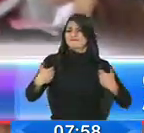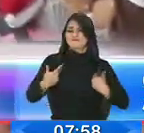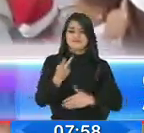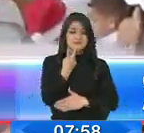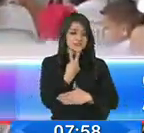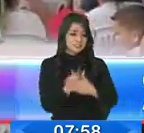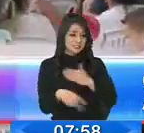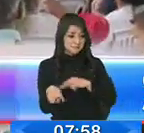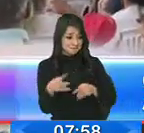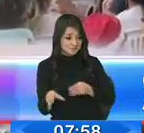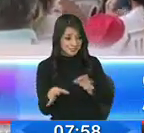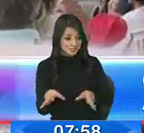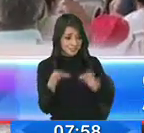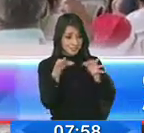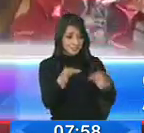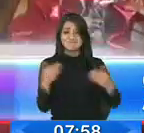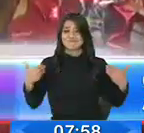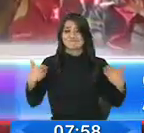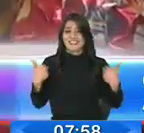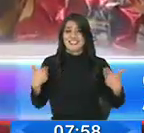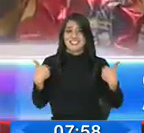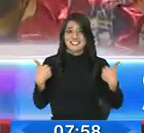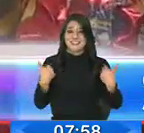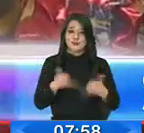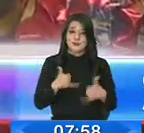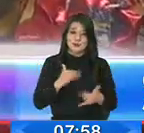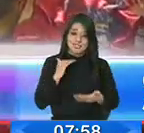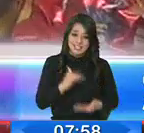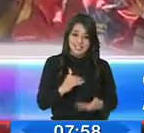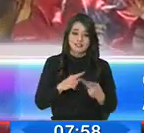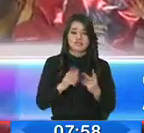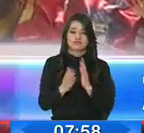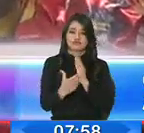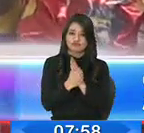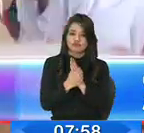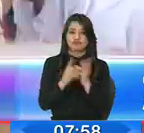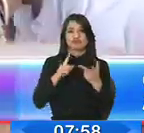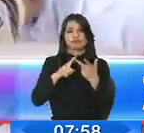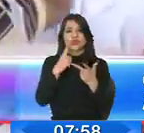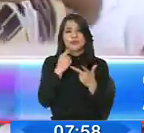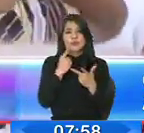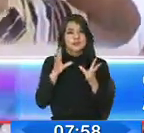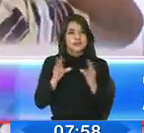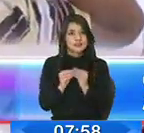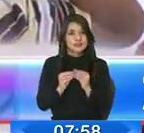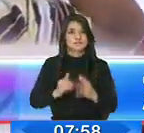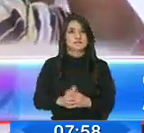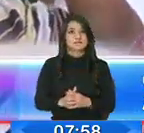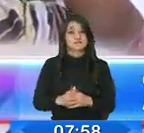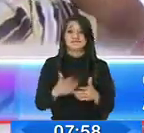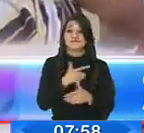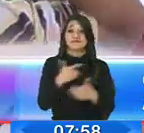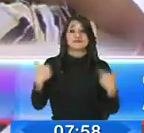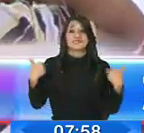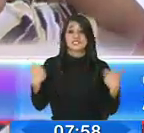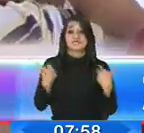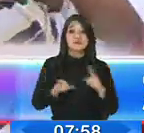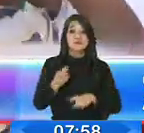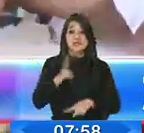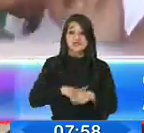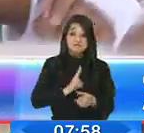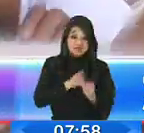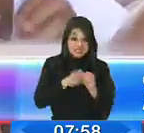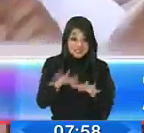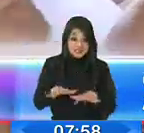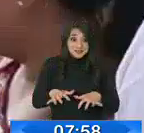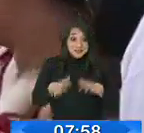que recibieron. Un kit que comprendía juguetes, útiles escolares y dulces. Estoy muy feliz aquí. Es la primera vez que asiste a un evento como